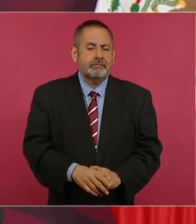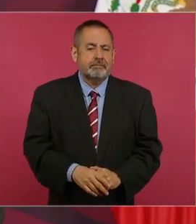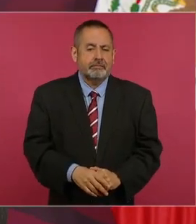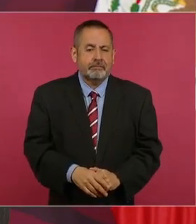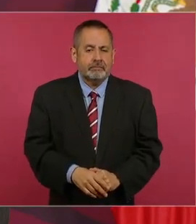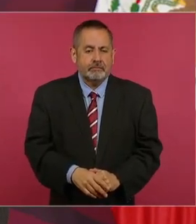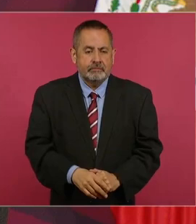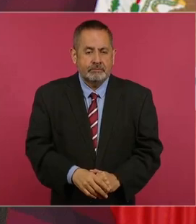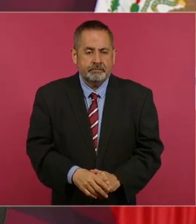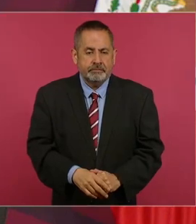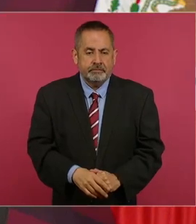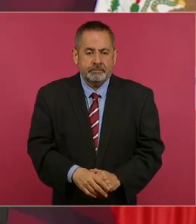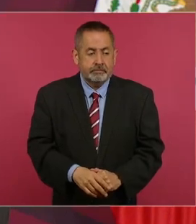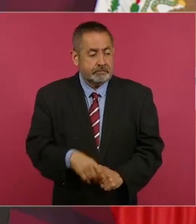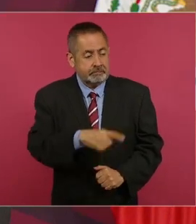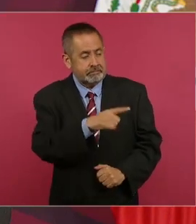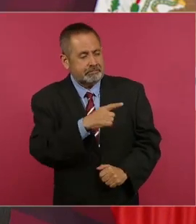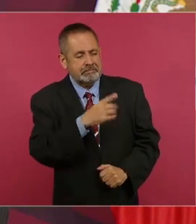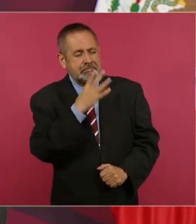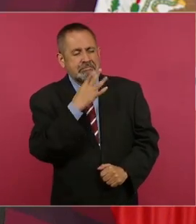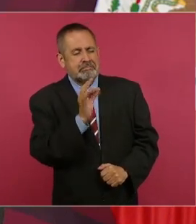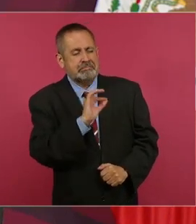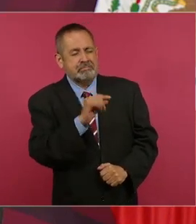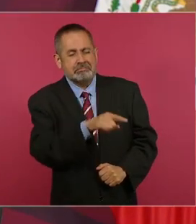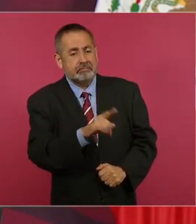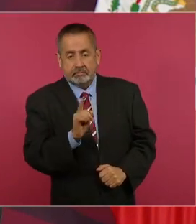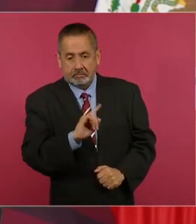No es cualquier personaje,